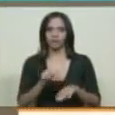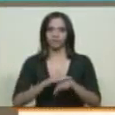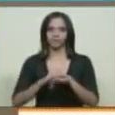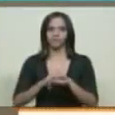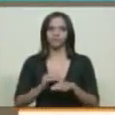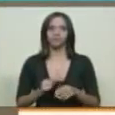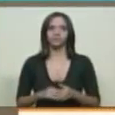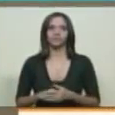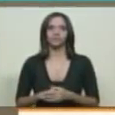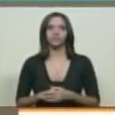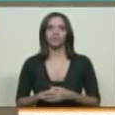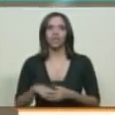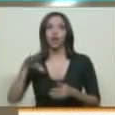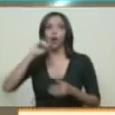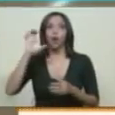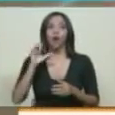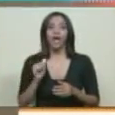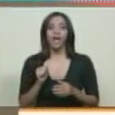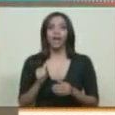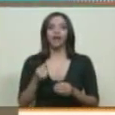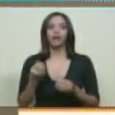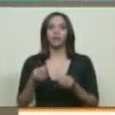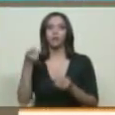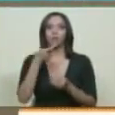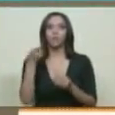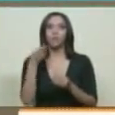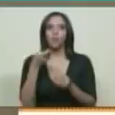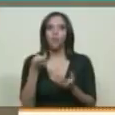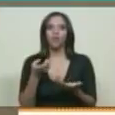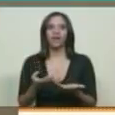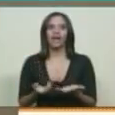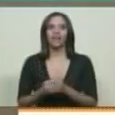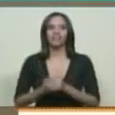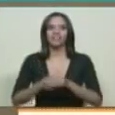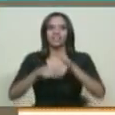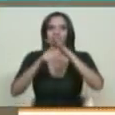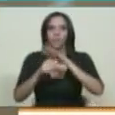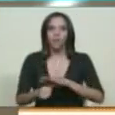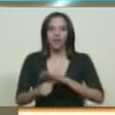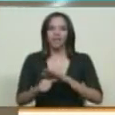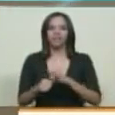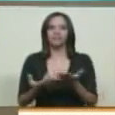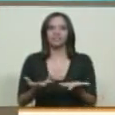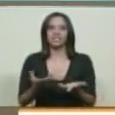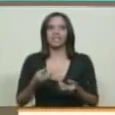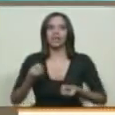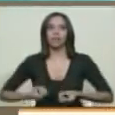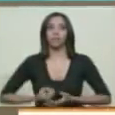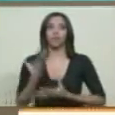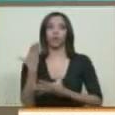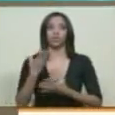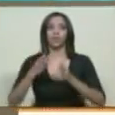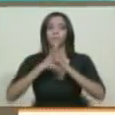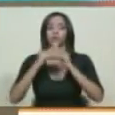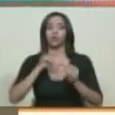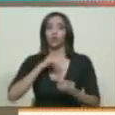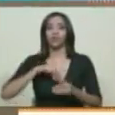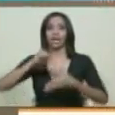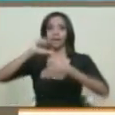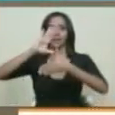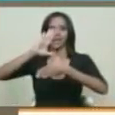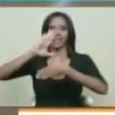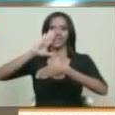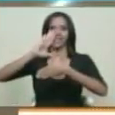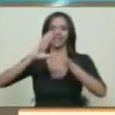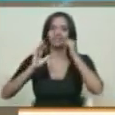dictadura imperial, busca desmoralizar la lucha antineoliberal que brota hoy por toda nuestra Un aplauso América. Para Mango,